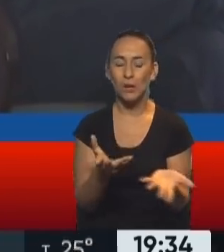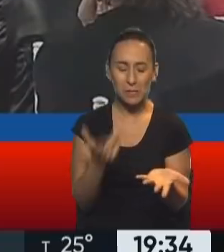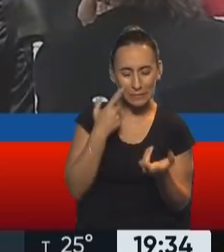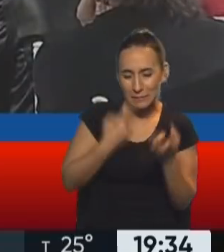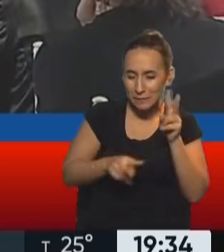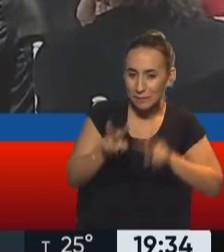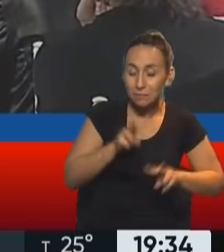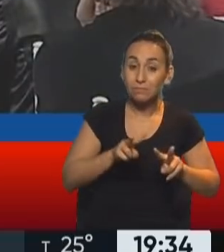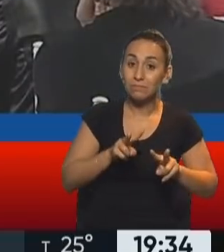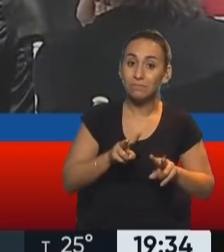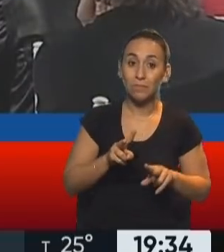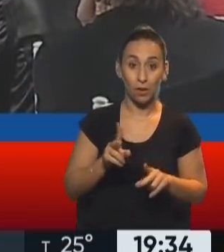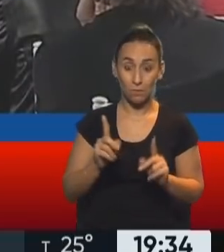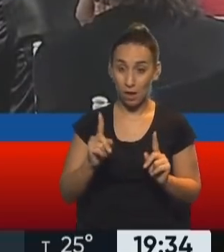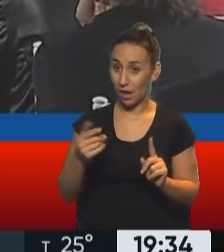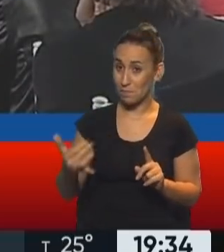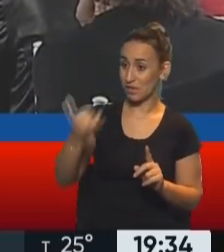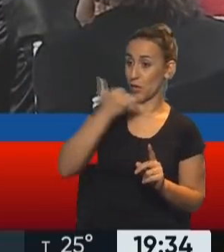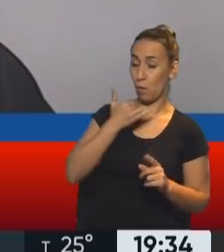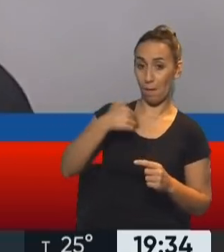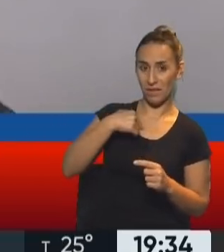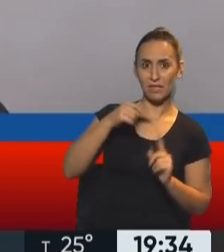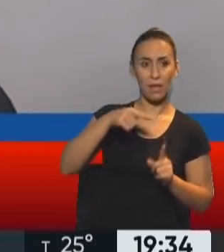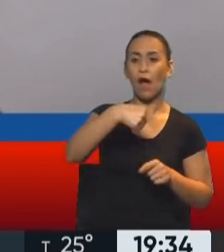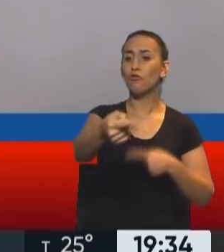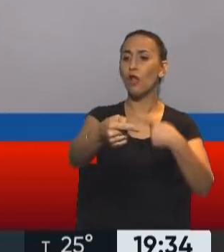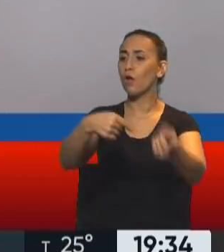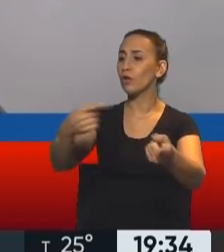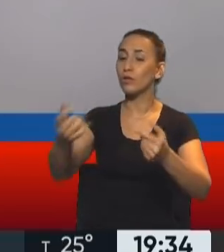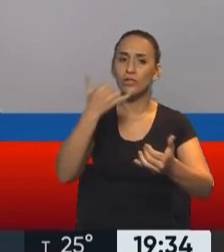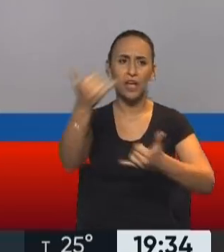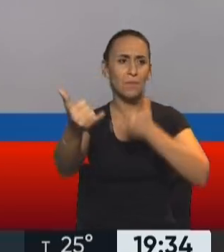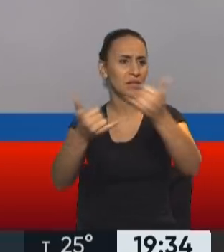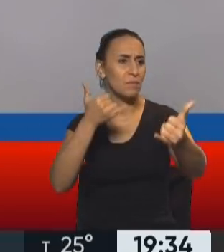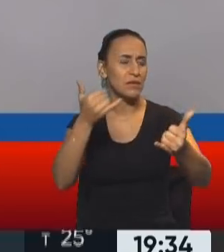Lo cierto que así como hizo conmigo, hizo con otros, y el libro se fue reconstruyendo,